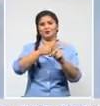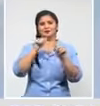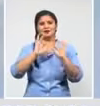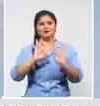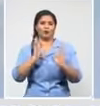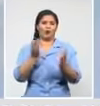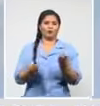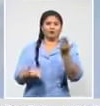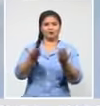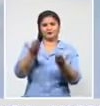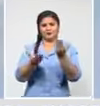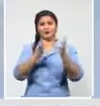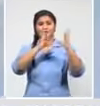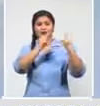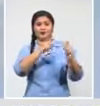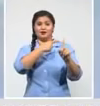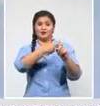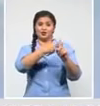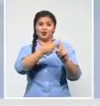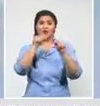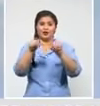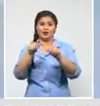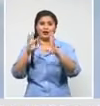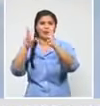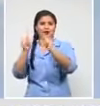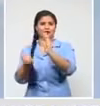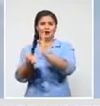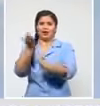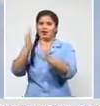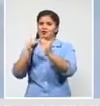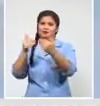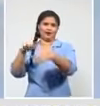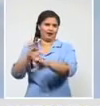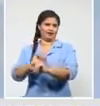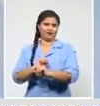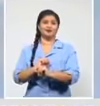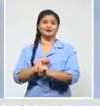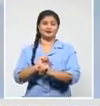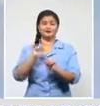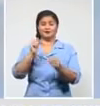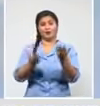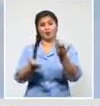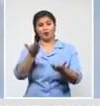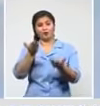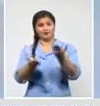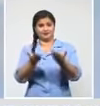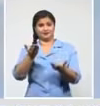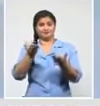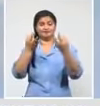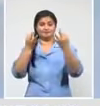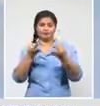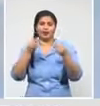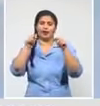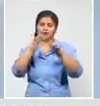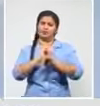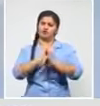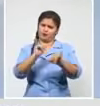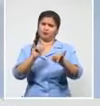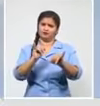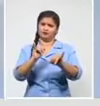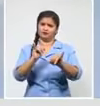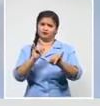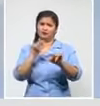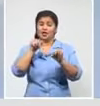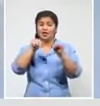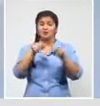ingresando. Y cuando se acumulan el 9º, el 10º día, pues en correspondencia con lo que ingresó,